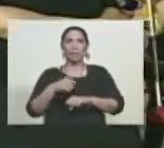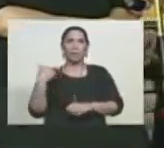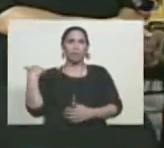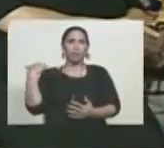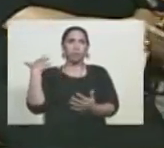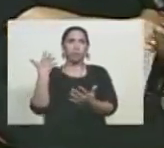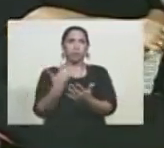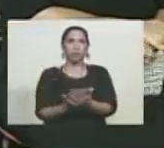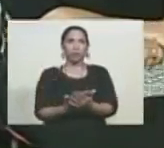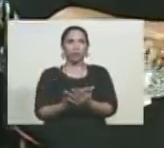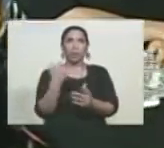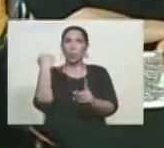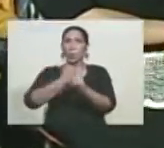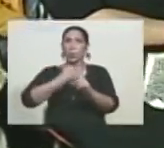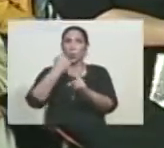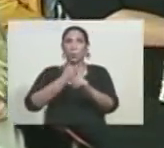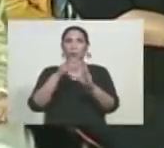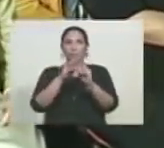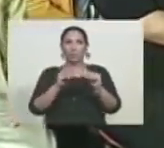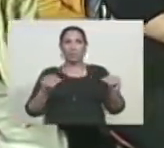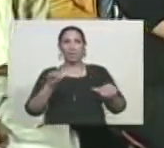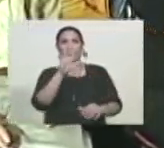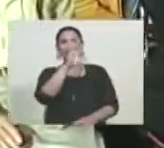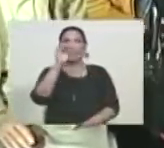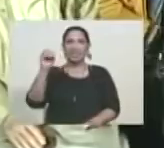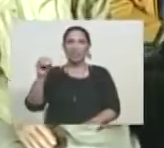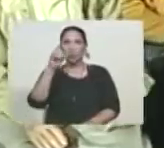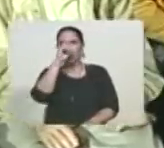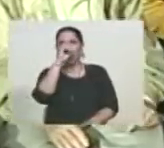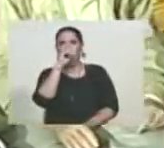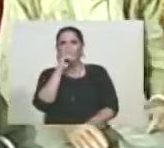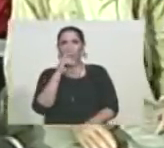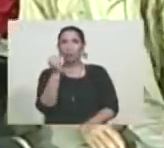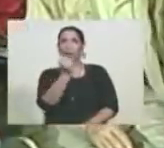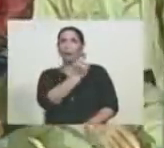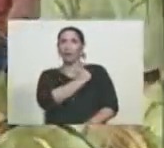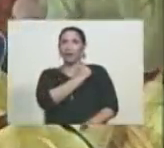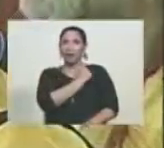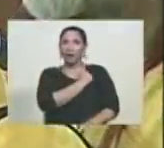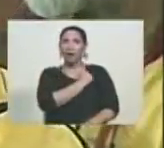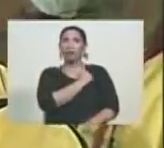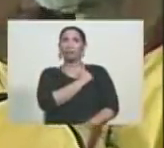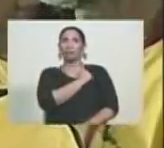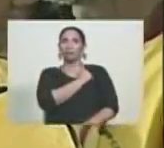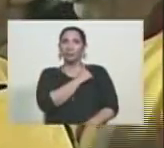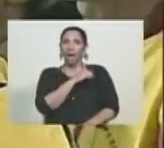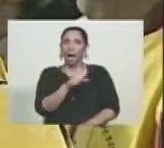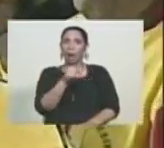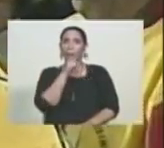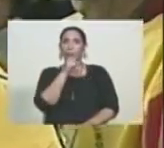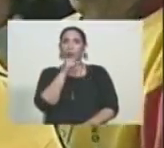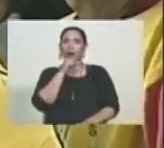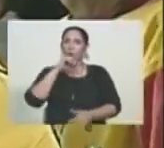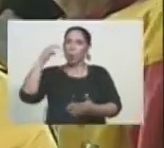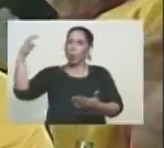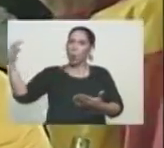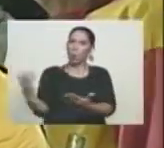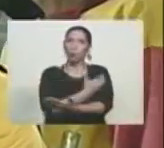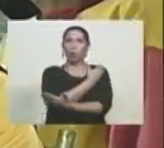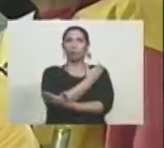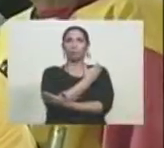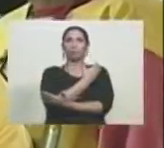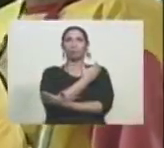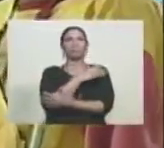La lucha por la tierra tiene 500 años, camarada. Desde que nuestros abuelos fueron despojados, ¿de qué? De